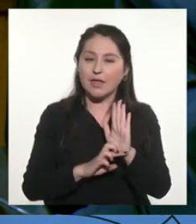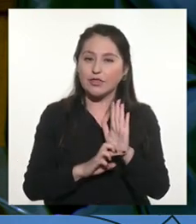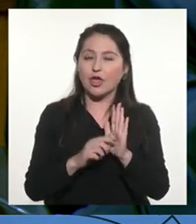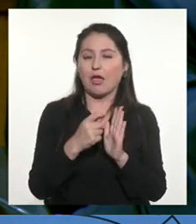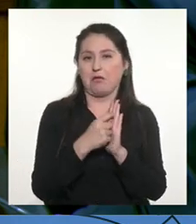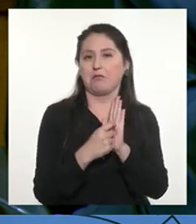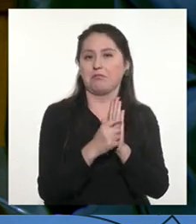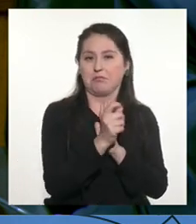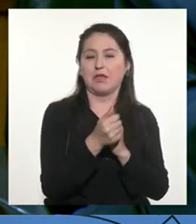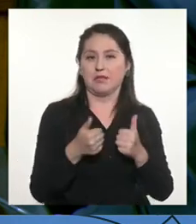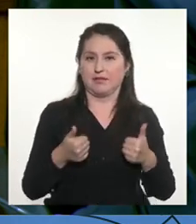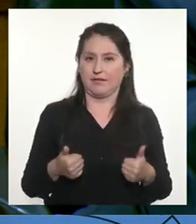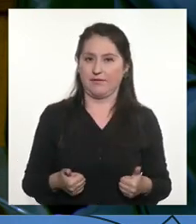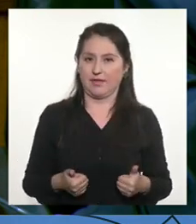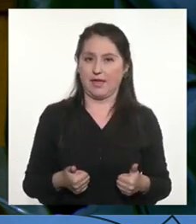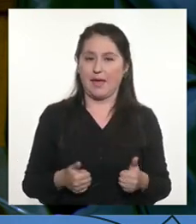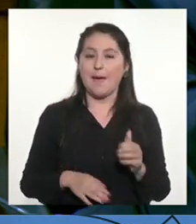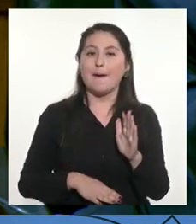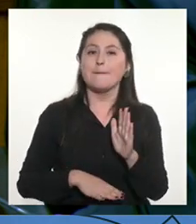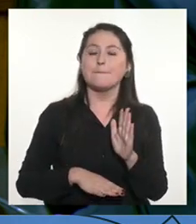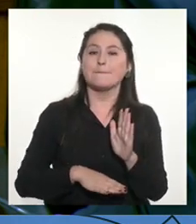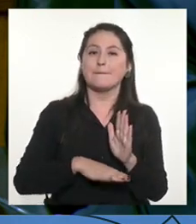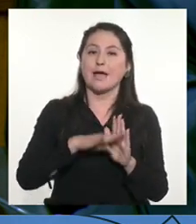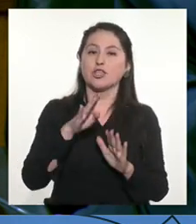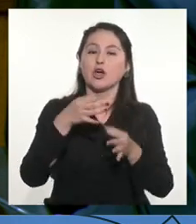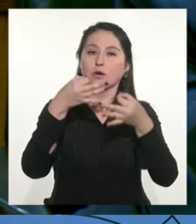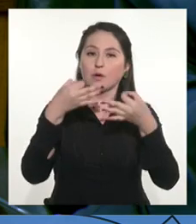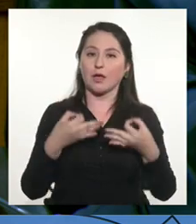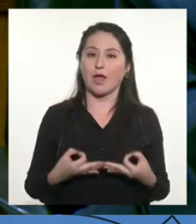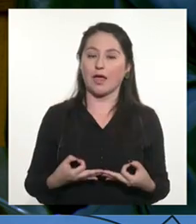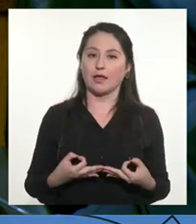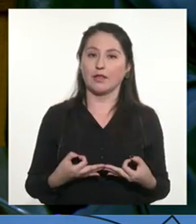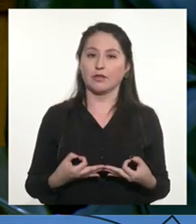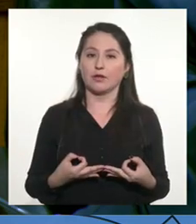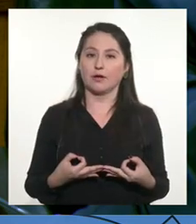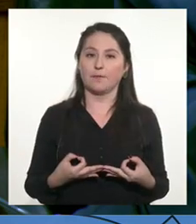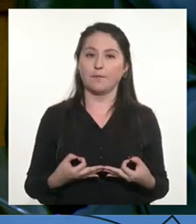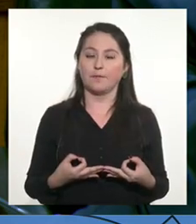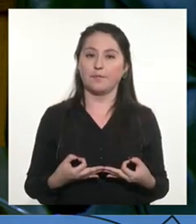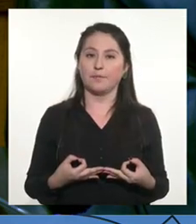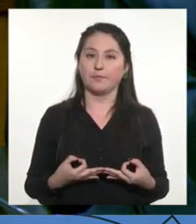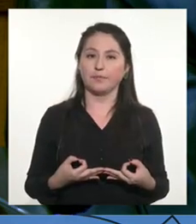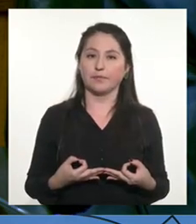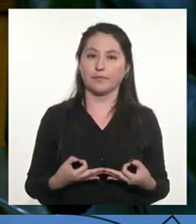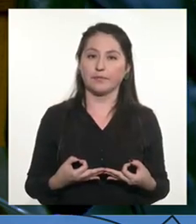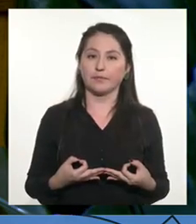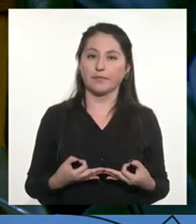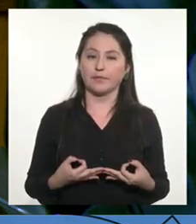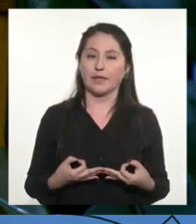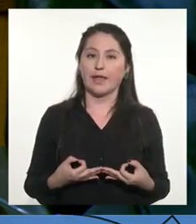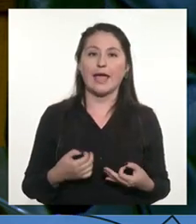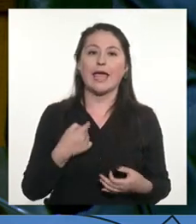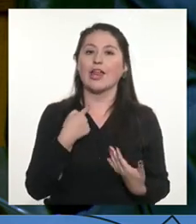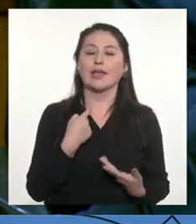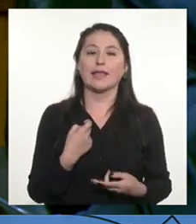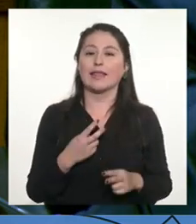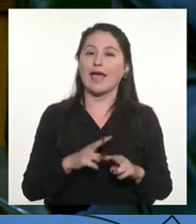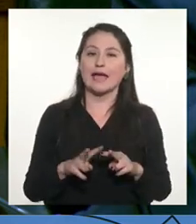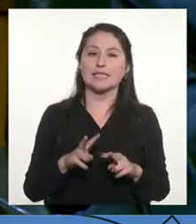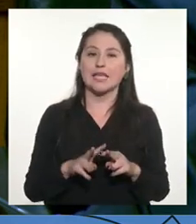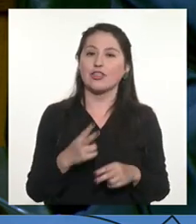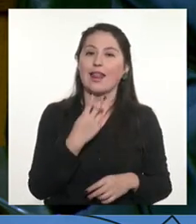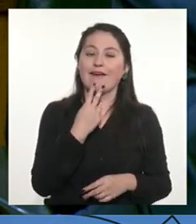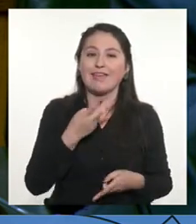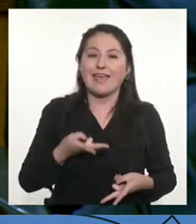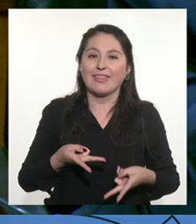mayor certeza jurídica a la actuación y la vida del derecho es